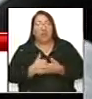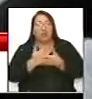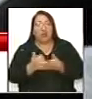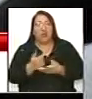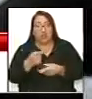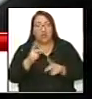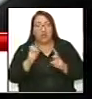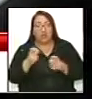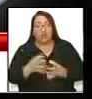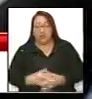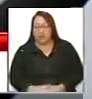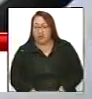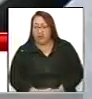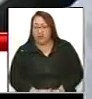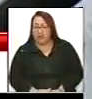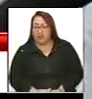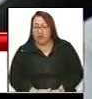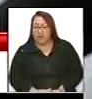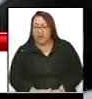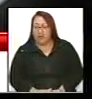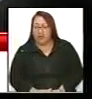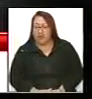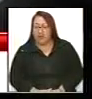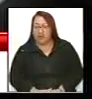en este esfuerzo. Gracias.